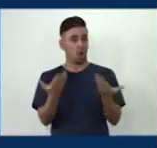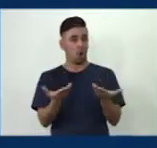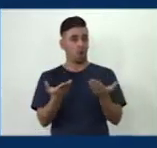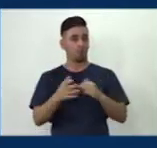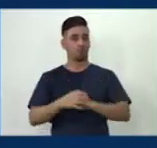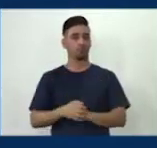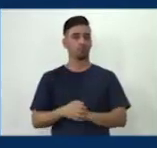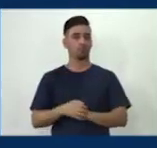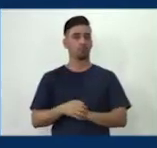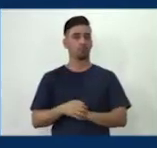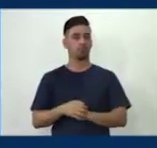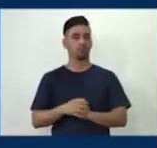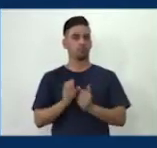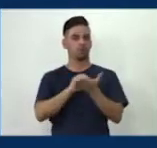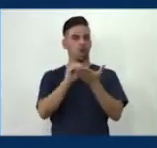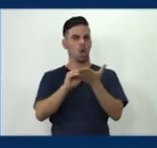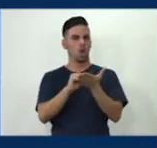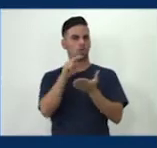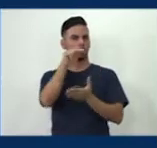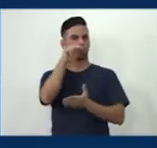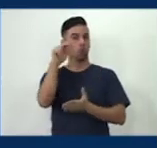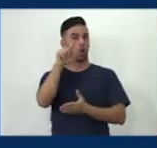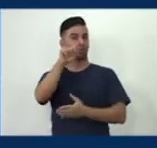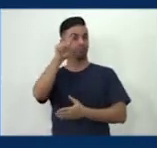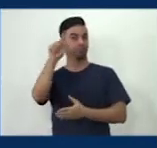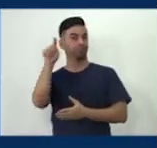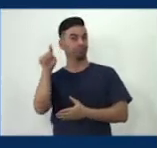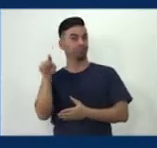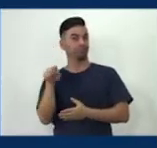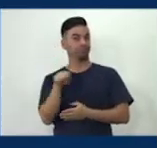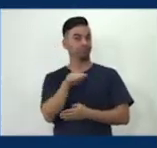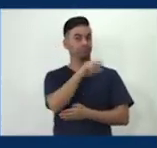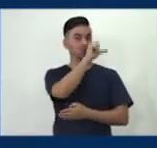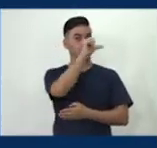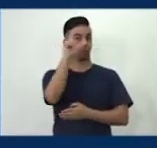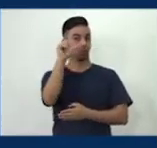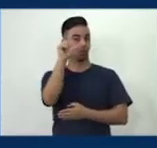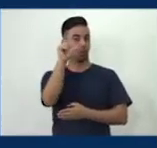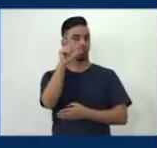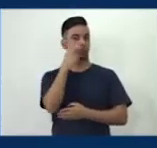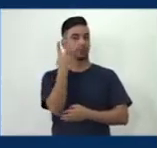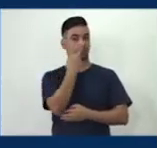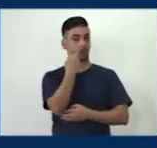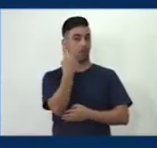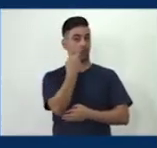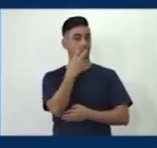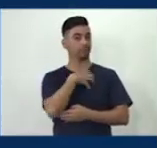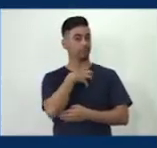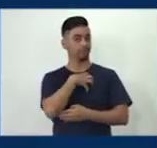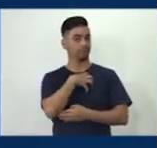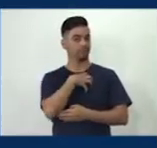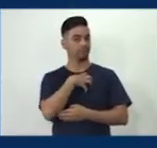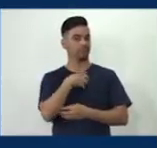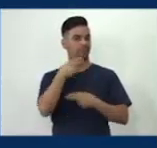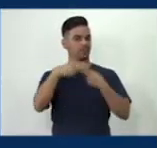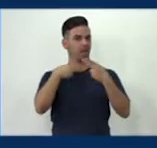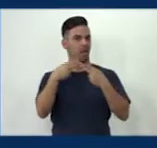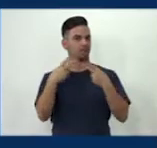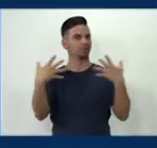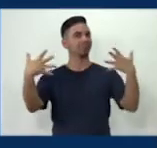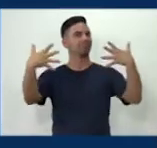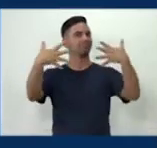tenemos que tener en cuenta las líneas, ¿no verdad? Sale del norte y entra por el sur, por lo tanto tenemos un norte y tenemos un